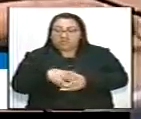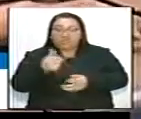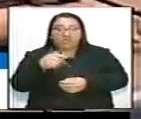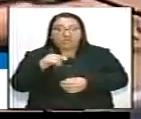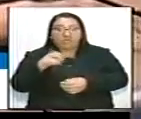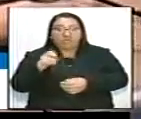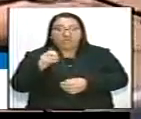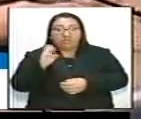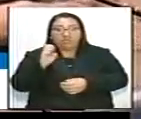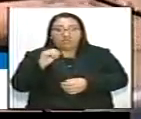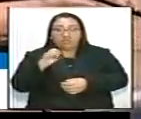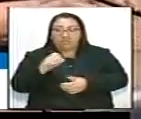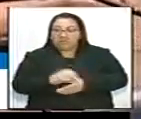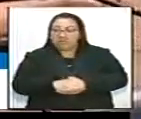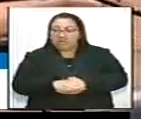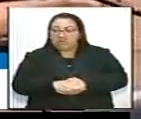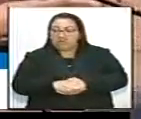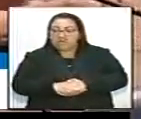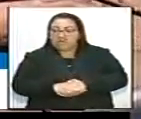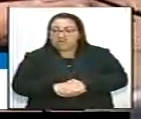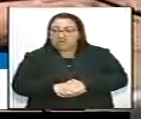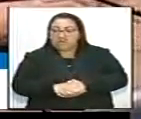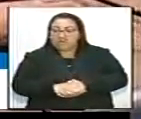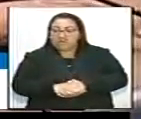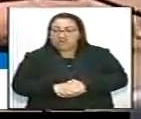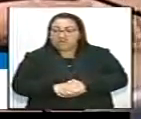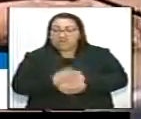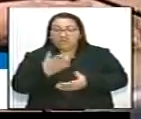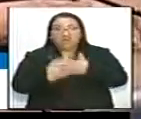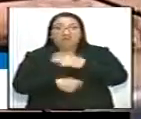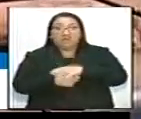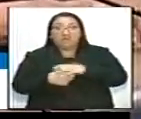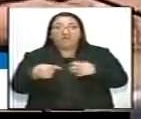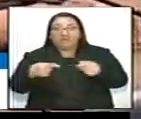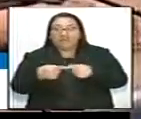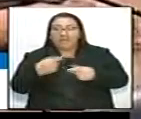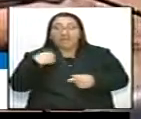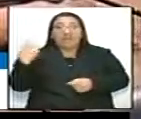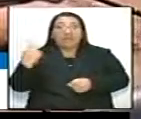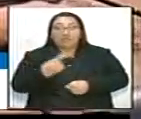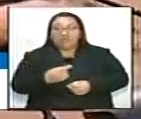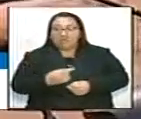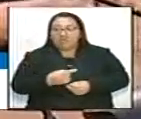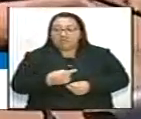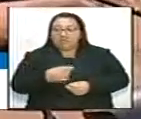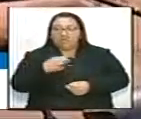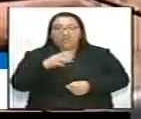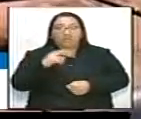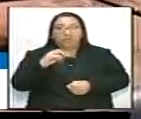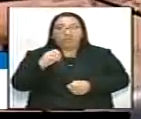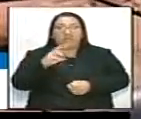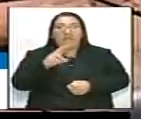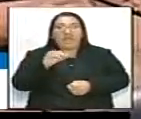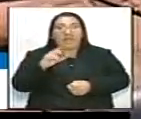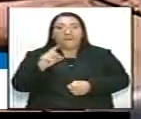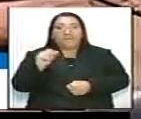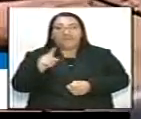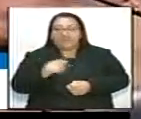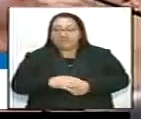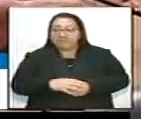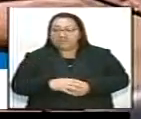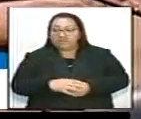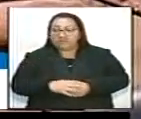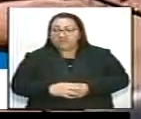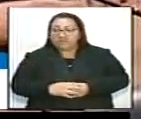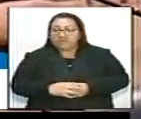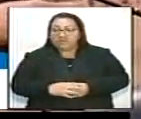Enco, que es el procurador anticorrupción, ha denunciado al procurador Jorge Ramírez, que es el procurador ad